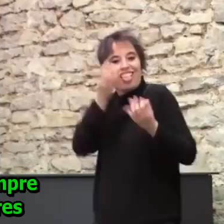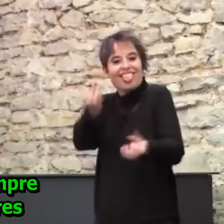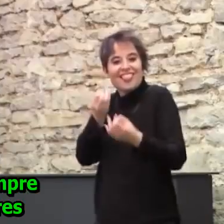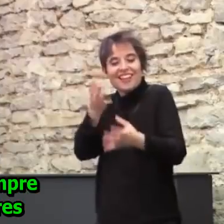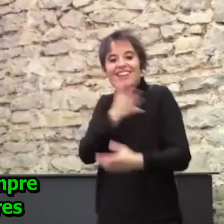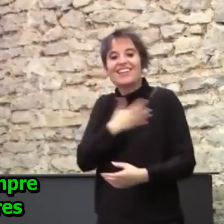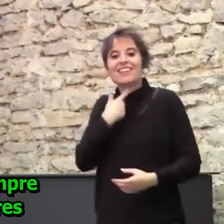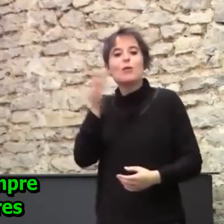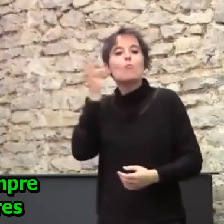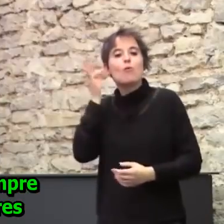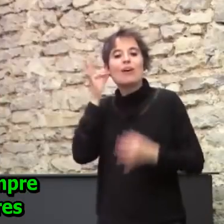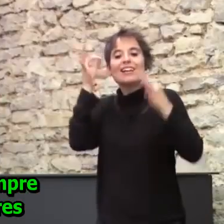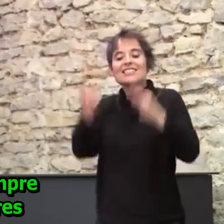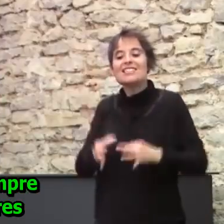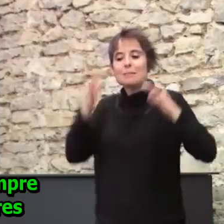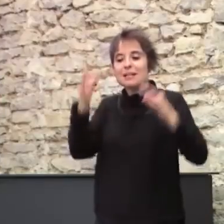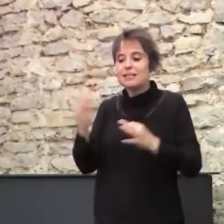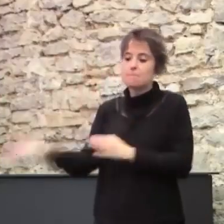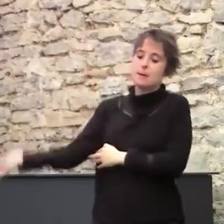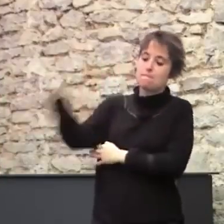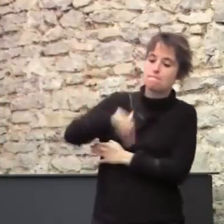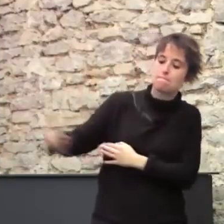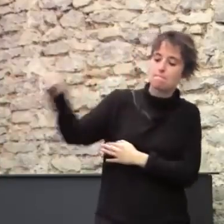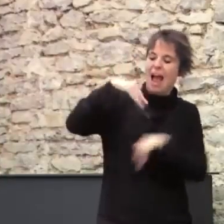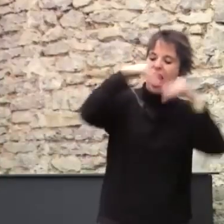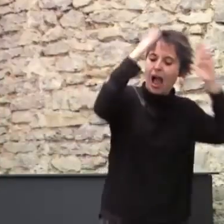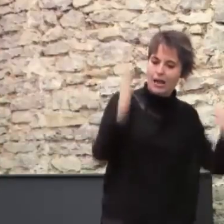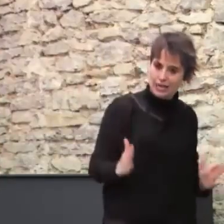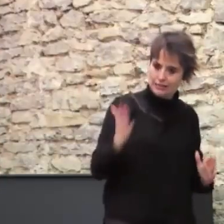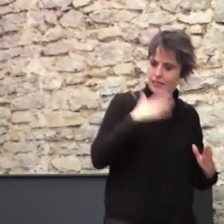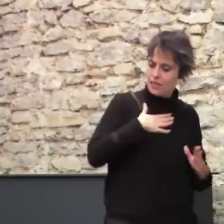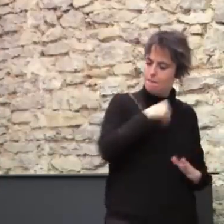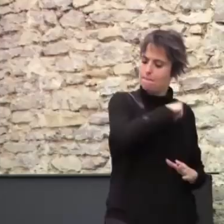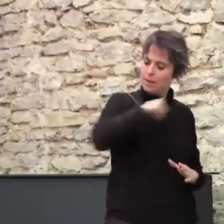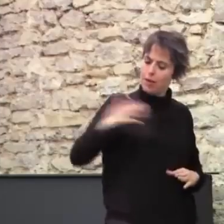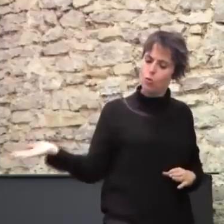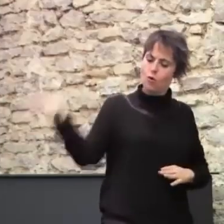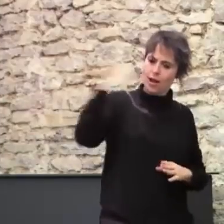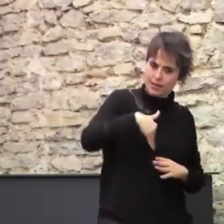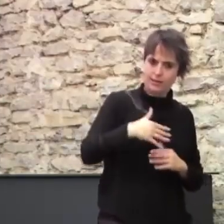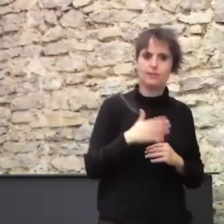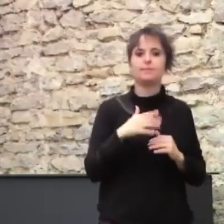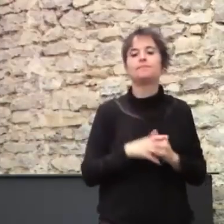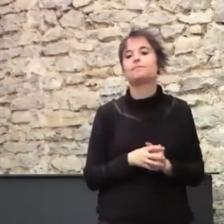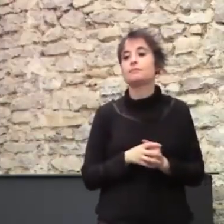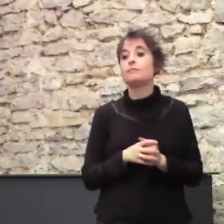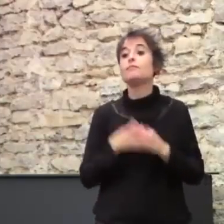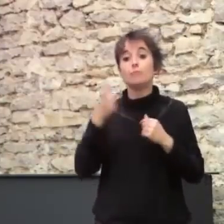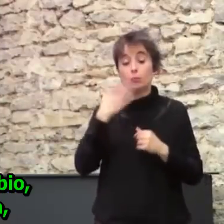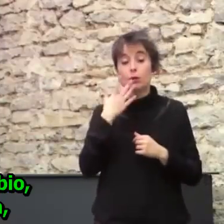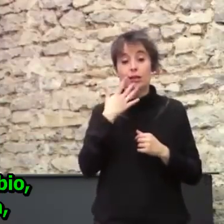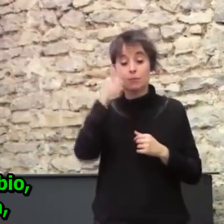nos muestra que las mujeres siempre tenemos que intentar llevar a los hombres al espacio doméstico y al espacio privado, ¿no? De hecho, por ejemplo, hay un